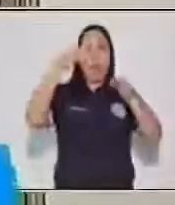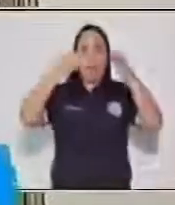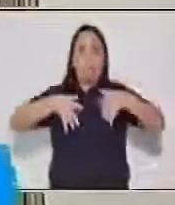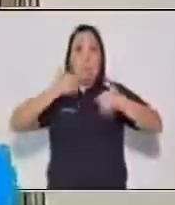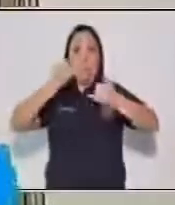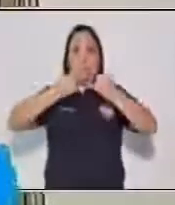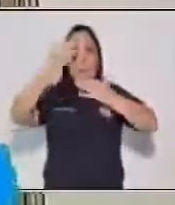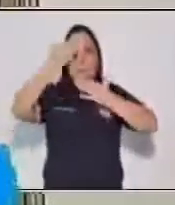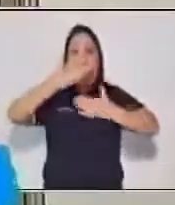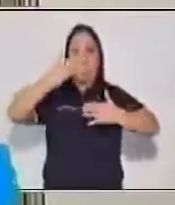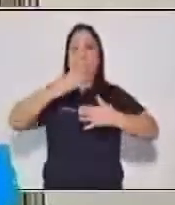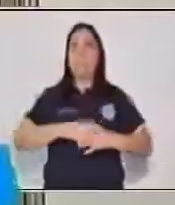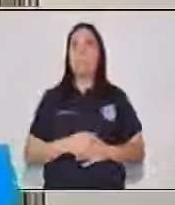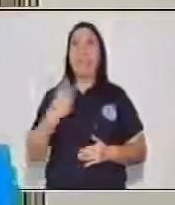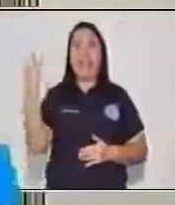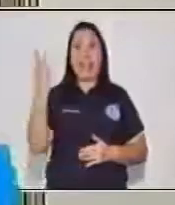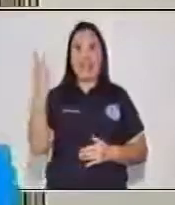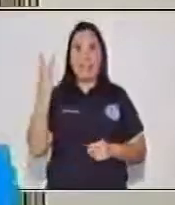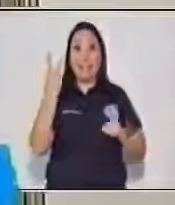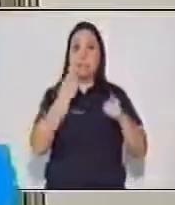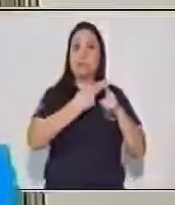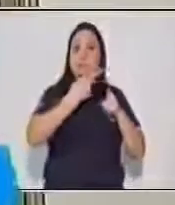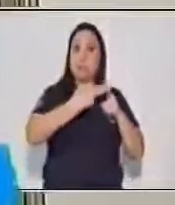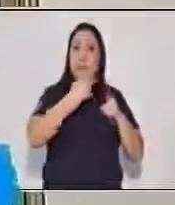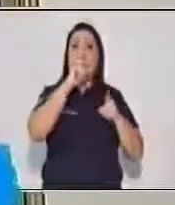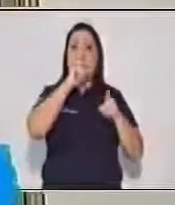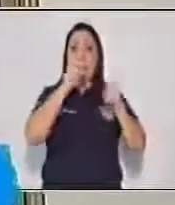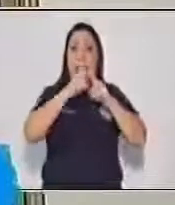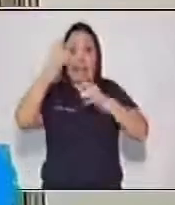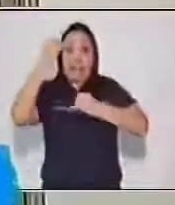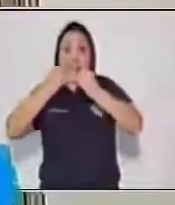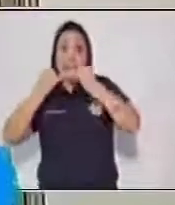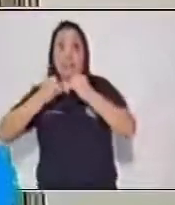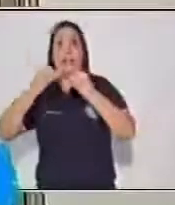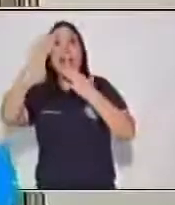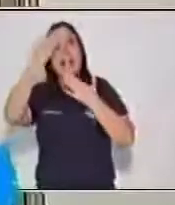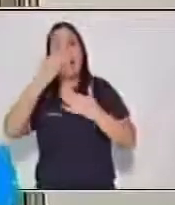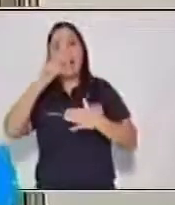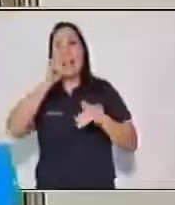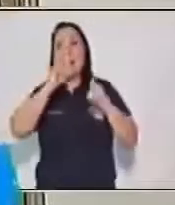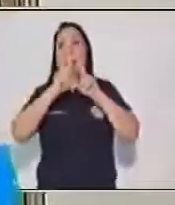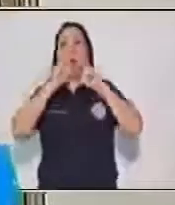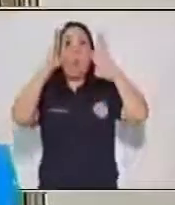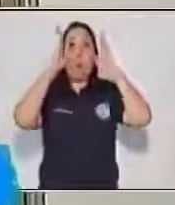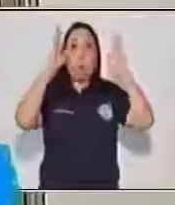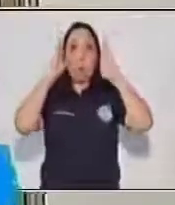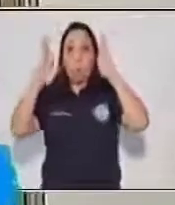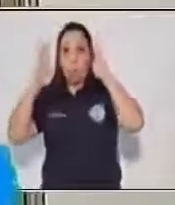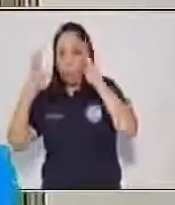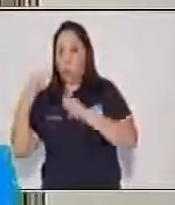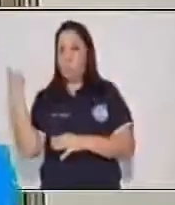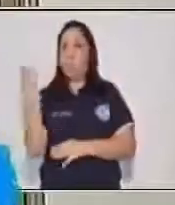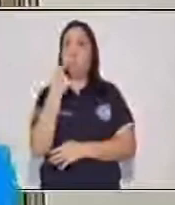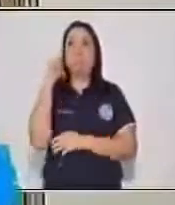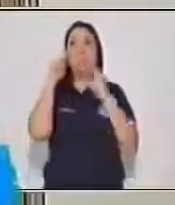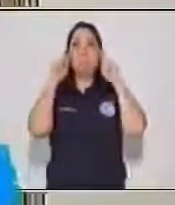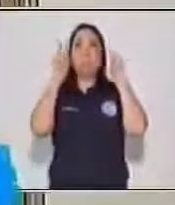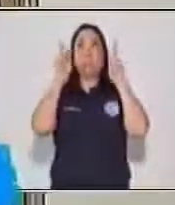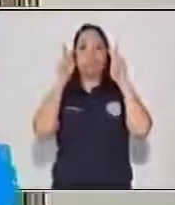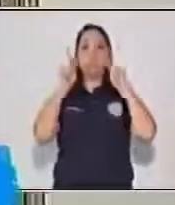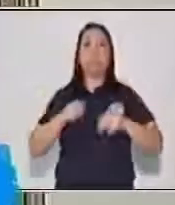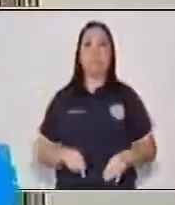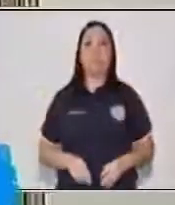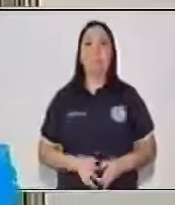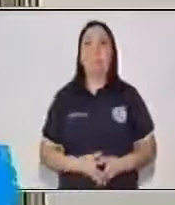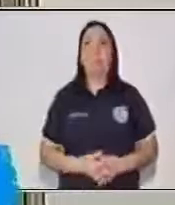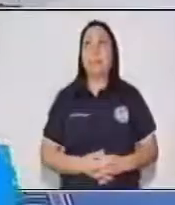gracias. También es recomendable que des las gracias por la atención que te han prestado a la exposición. Ahora